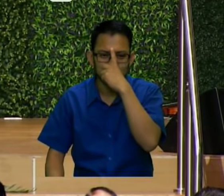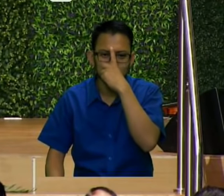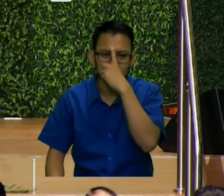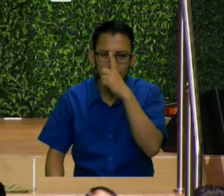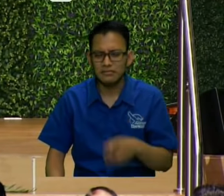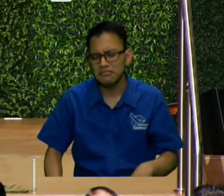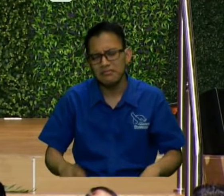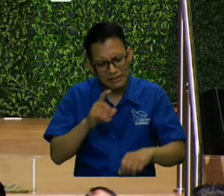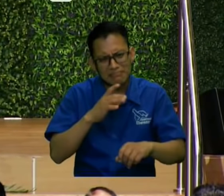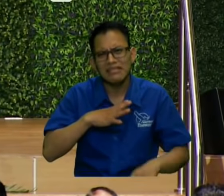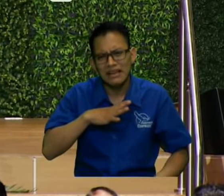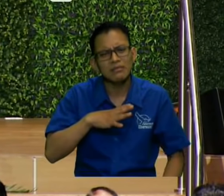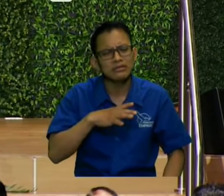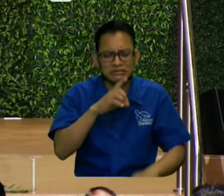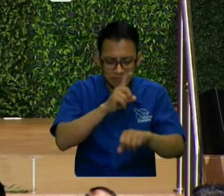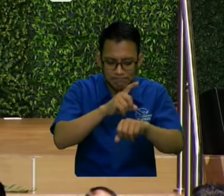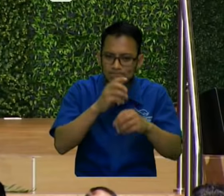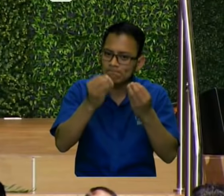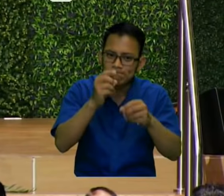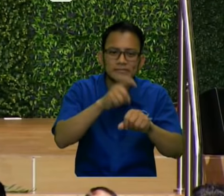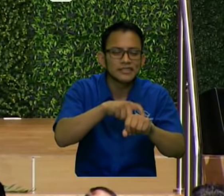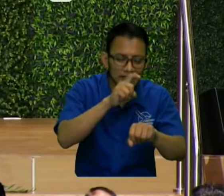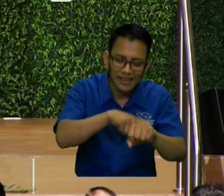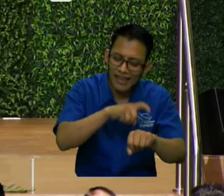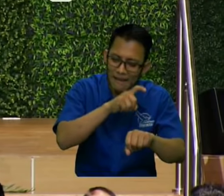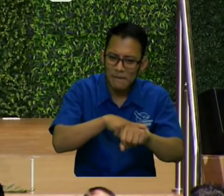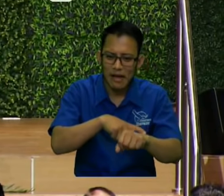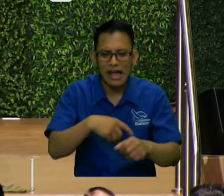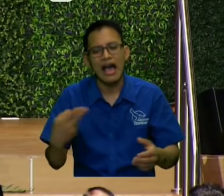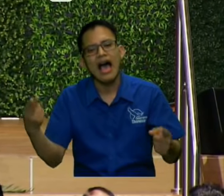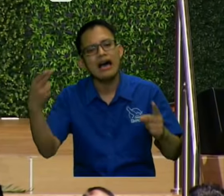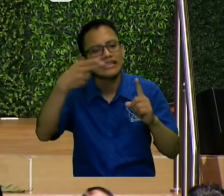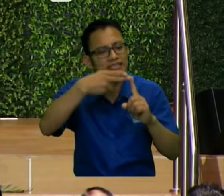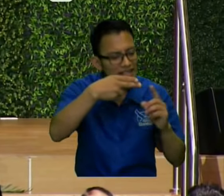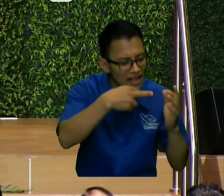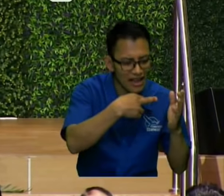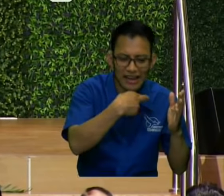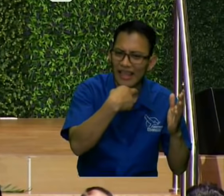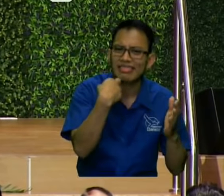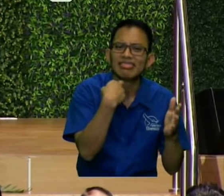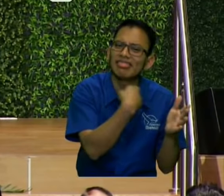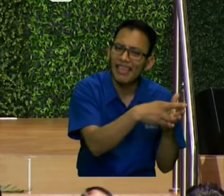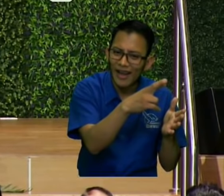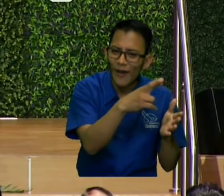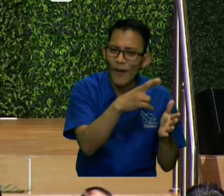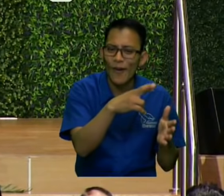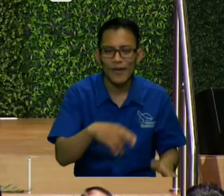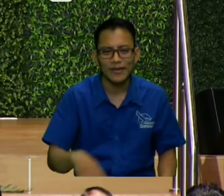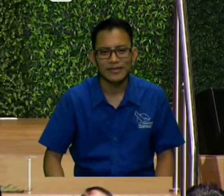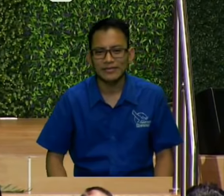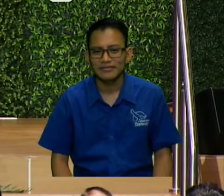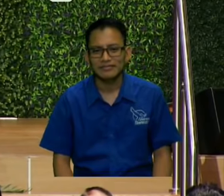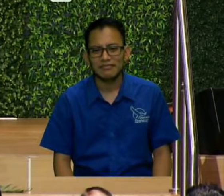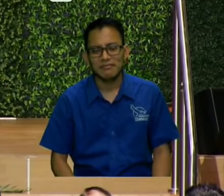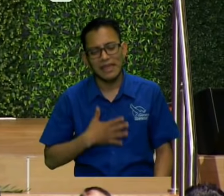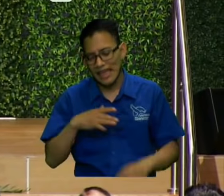yo. Ya me amenazaron mi mujer de que no me vuelve a dejar a salir. Entonces me dijo que algunos de